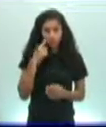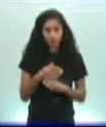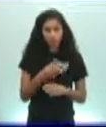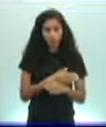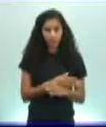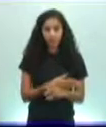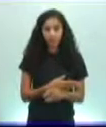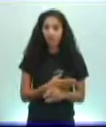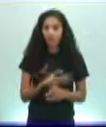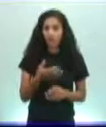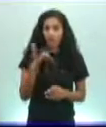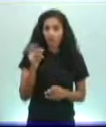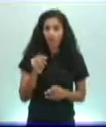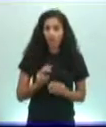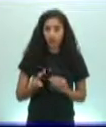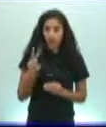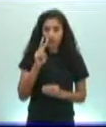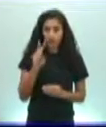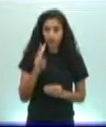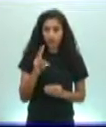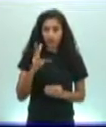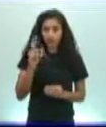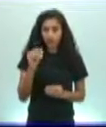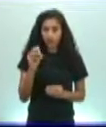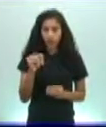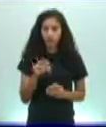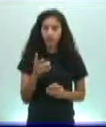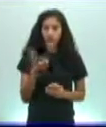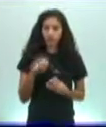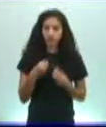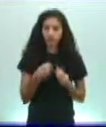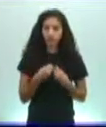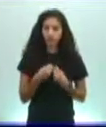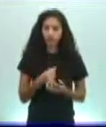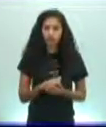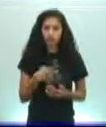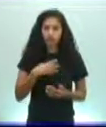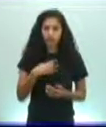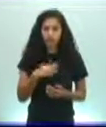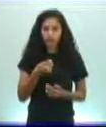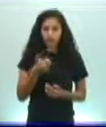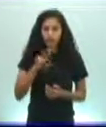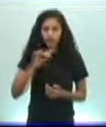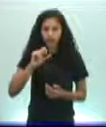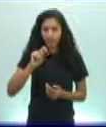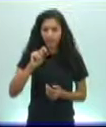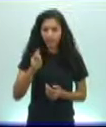más que el cuadrado del valor o de la longitud que tiene la arista.